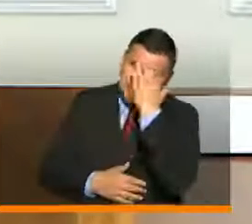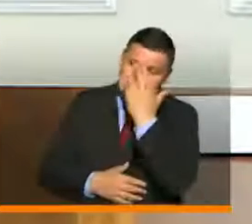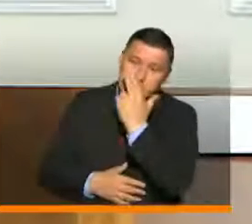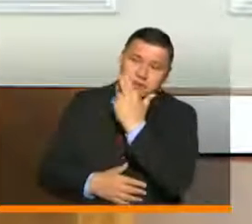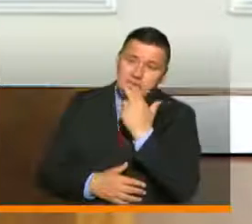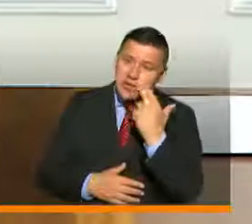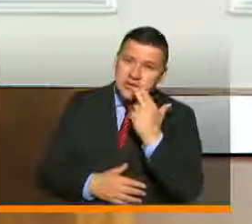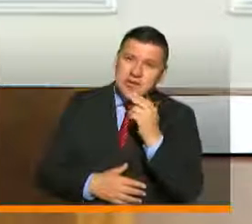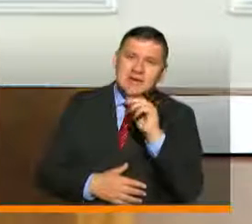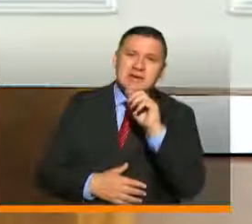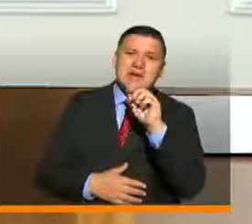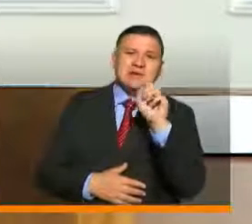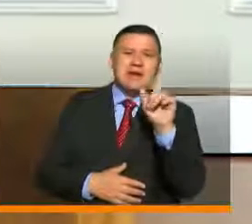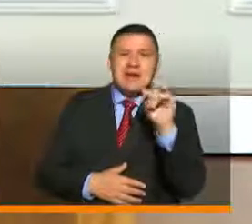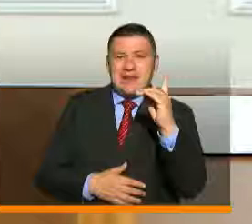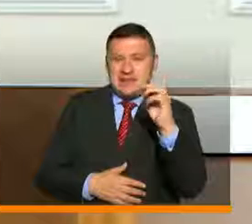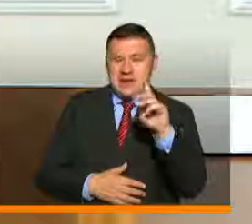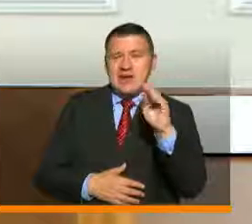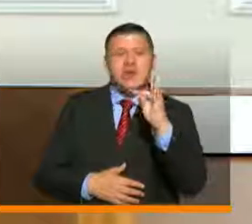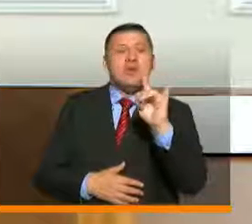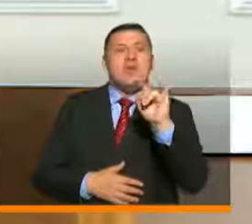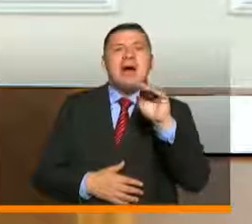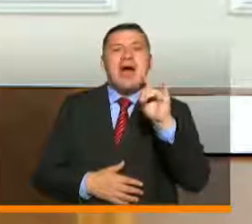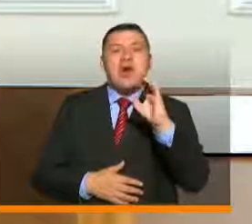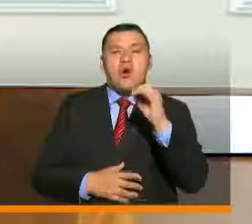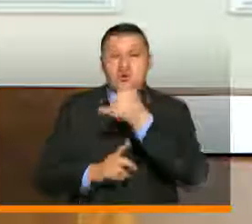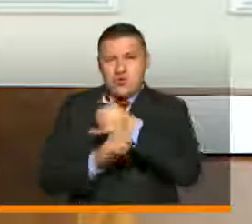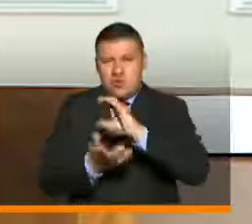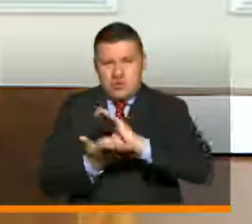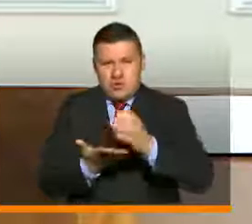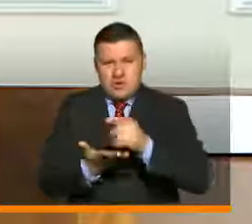con san andrés de tumaco así que allá seguiremos acompañando la hola